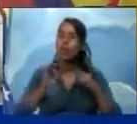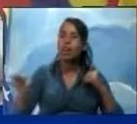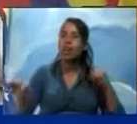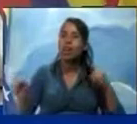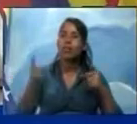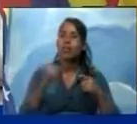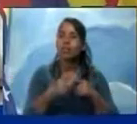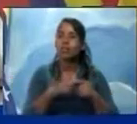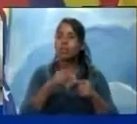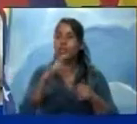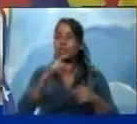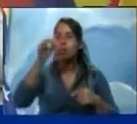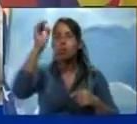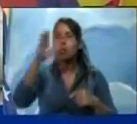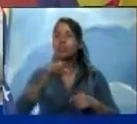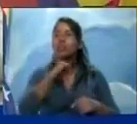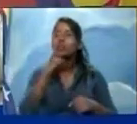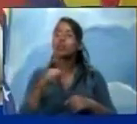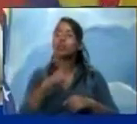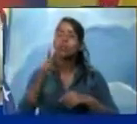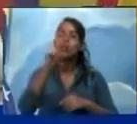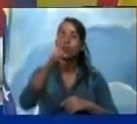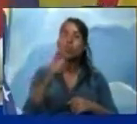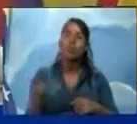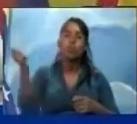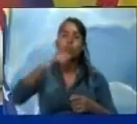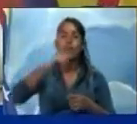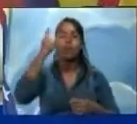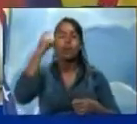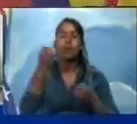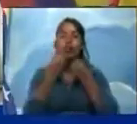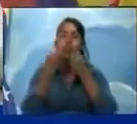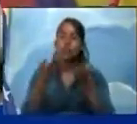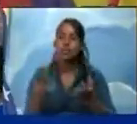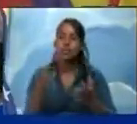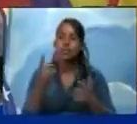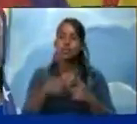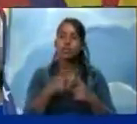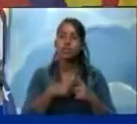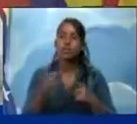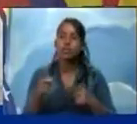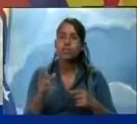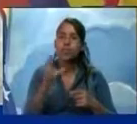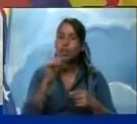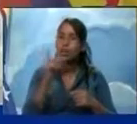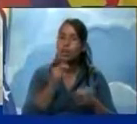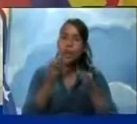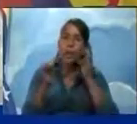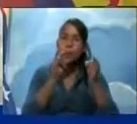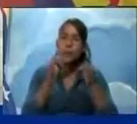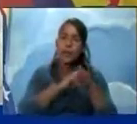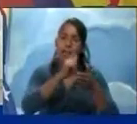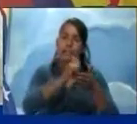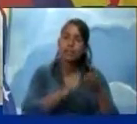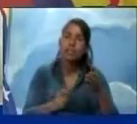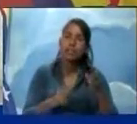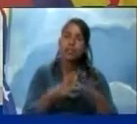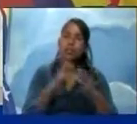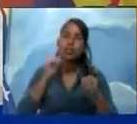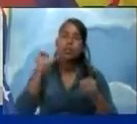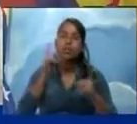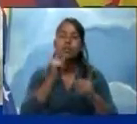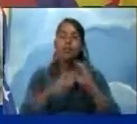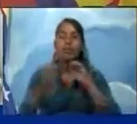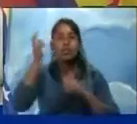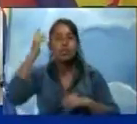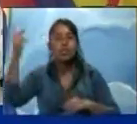sueño? No, pastor, mire, eso me lleva como un mes para contarlo. Ah, no, bendito. Por favor, escriba lo